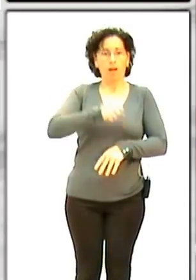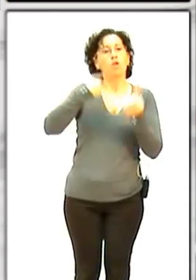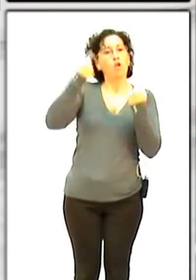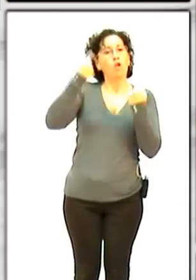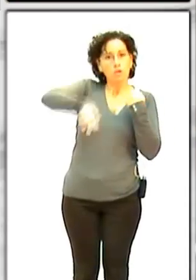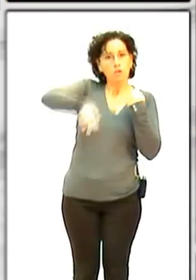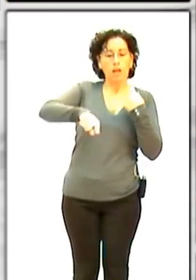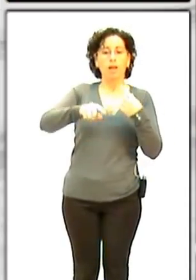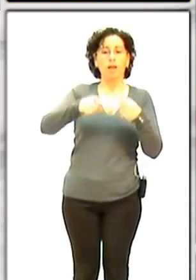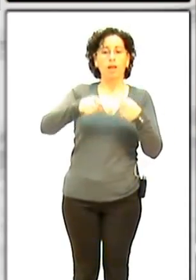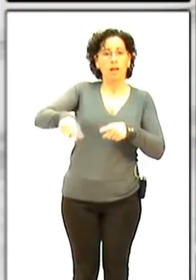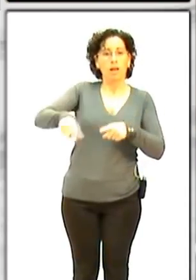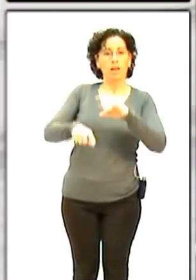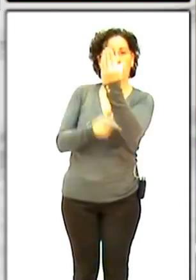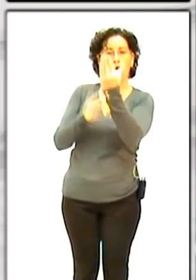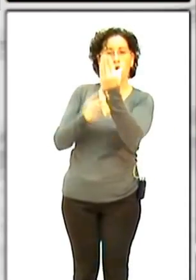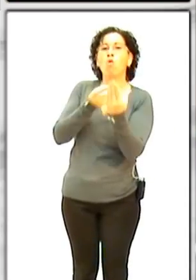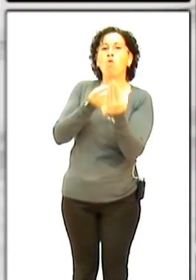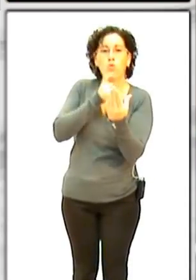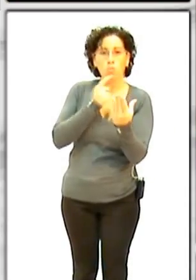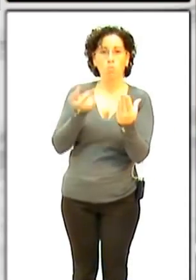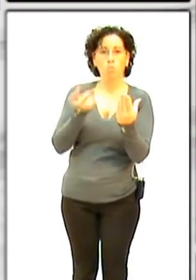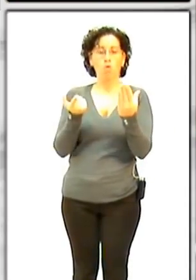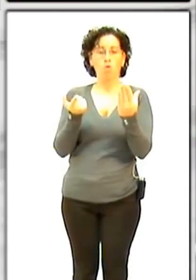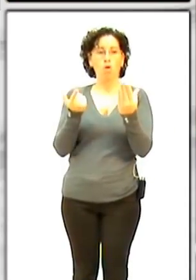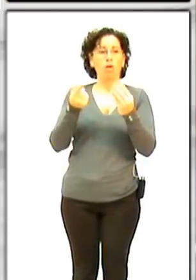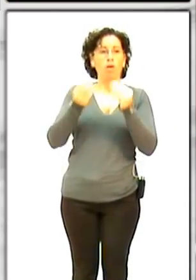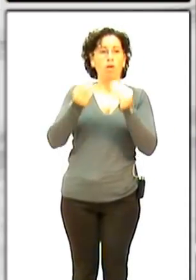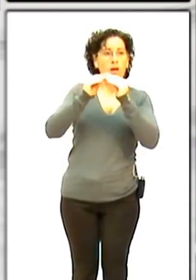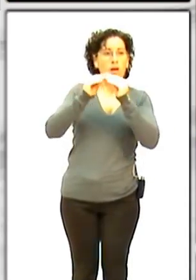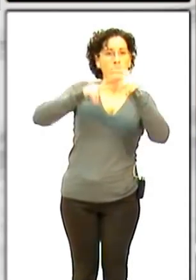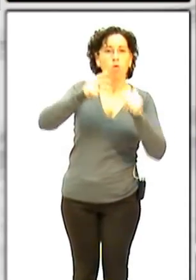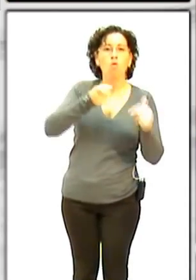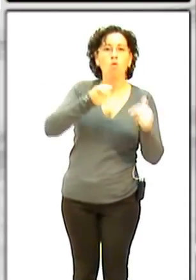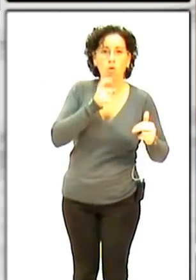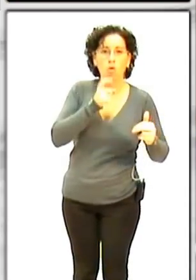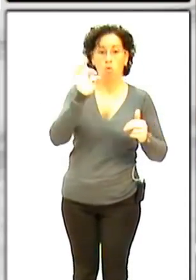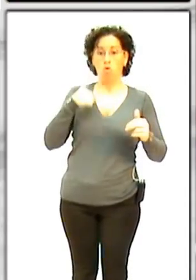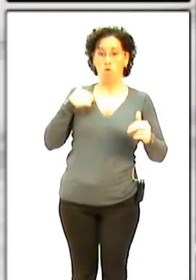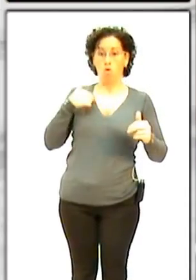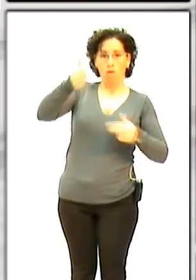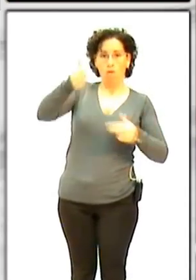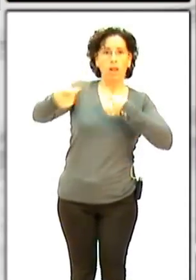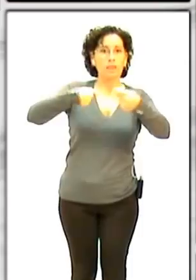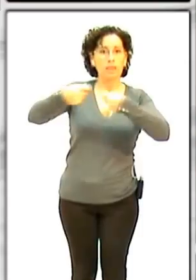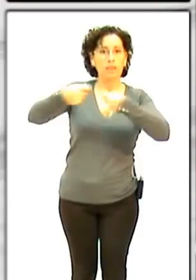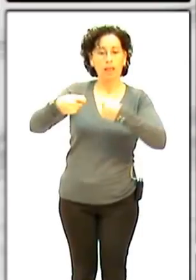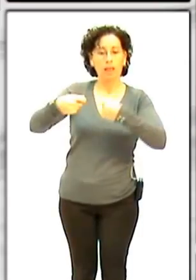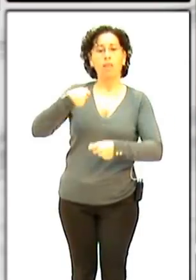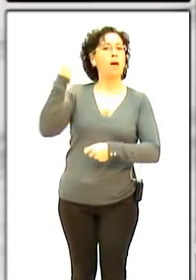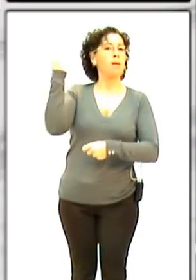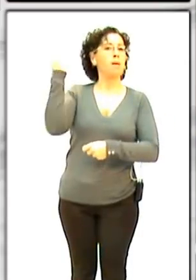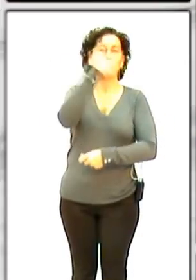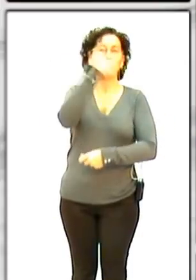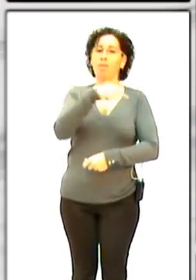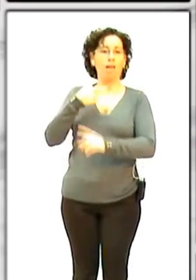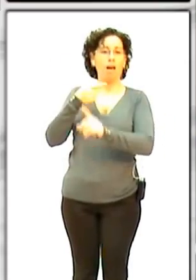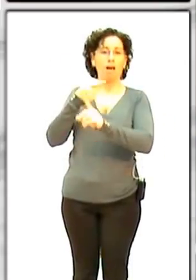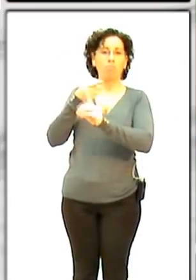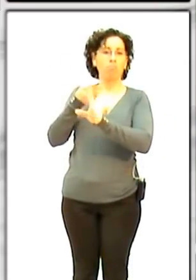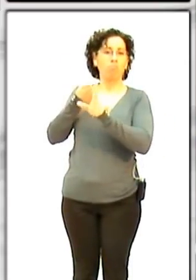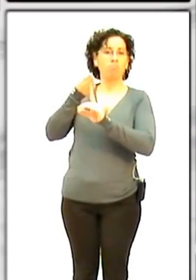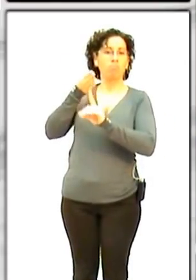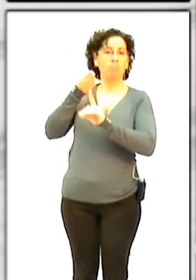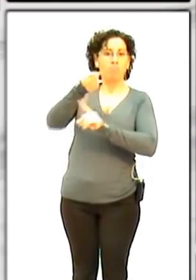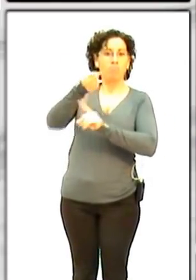conocer la configuración del objeto, poder ir a una tienda y poder comprar y poder ver el producto sin tener que